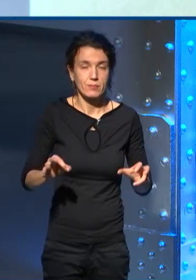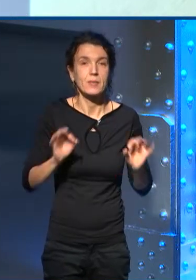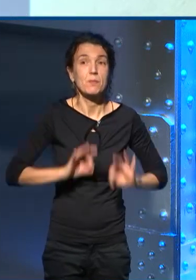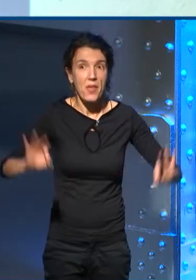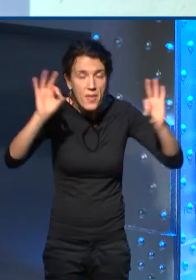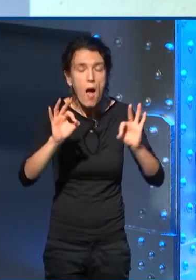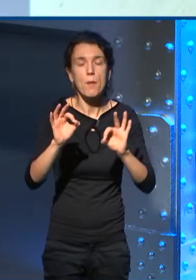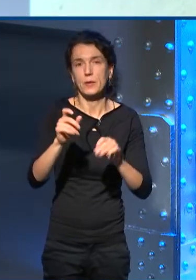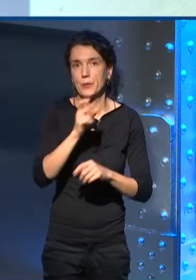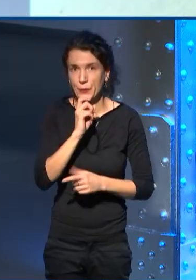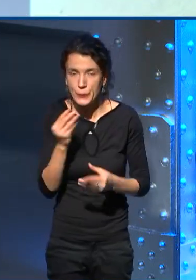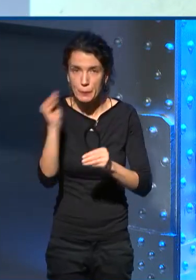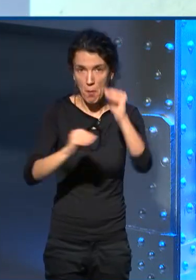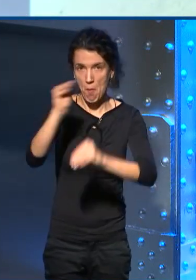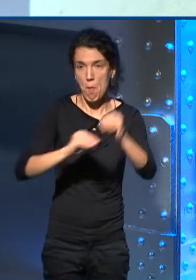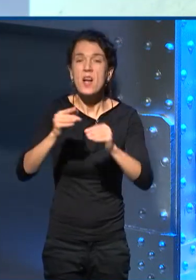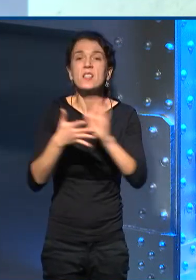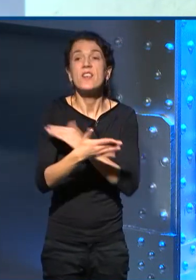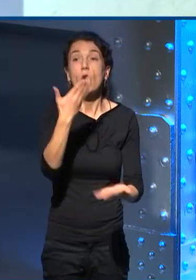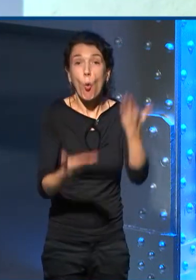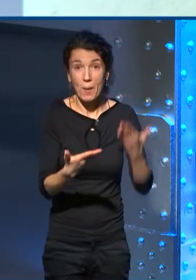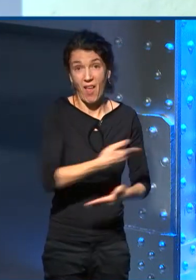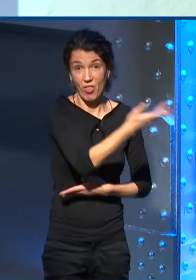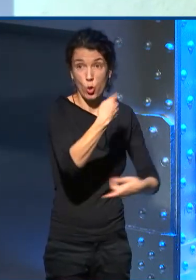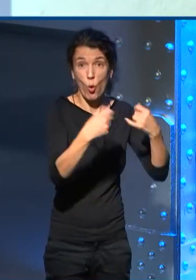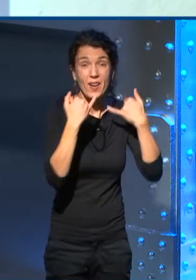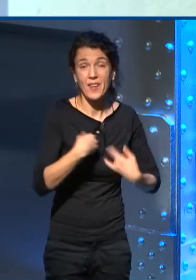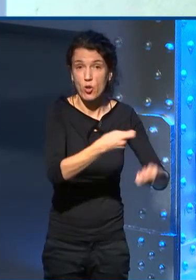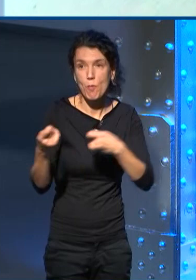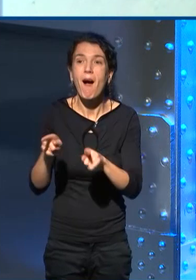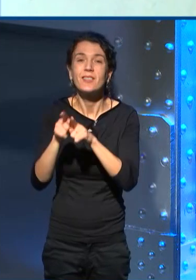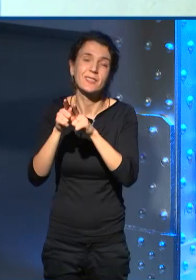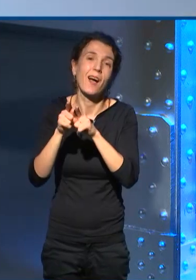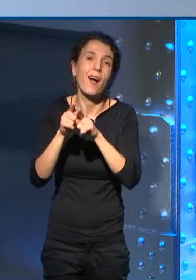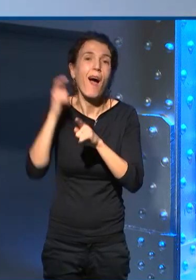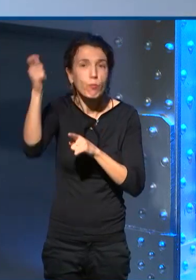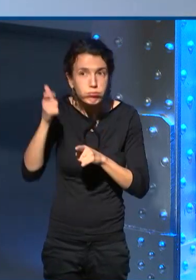más complejo y va, digamos, con años de retraso respecto a la electrónica comercial.